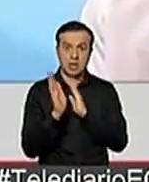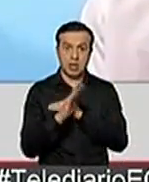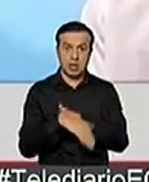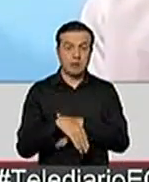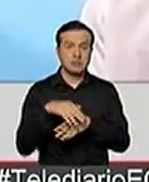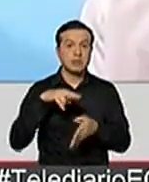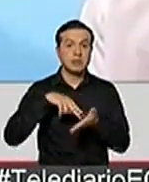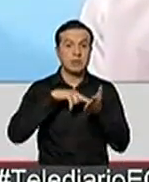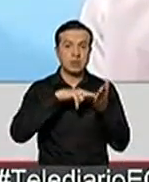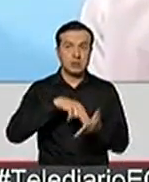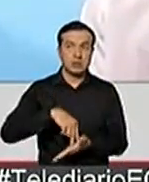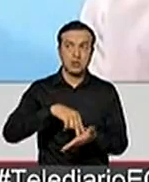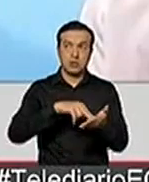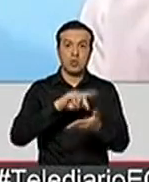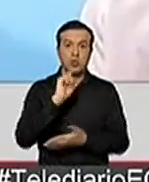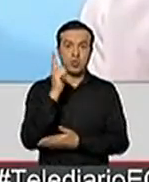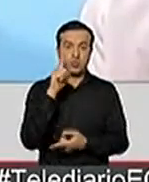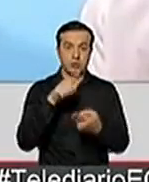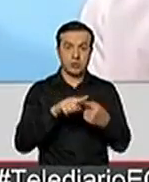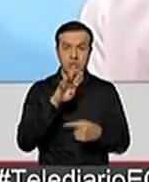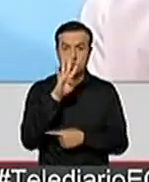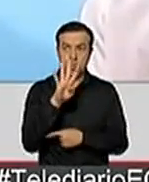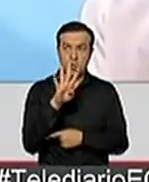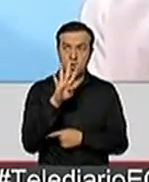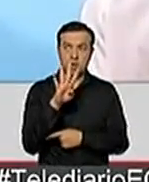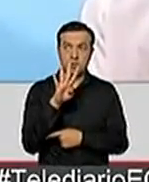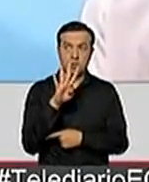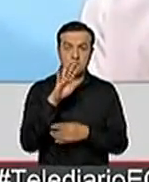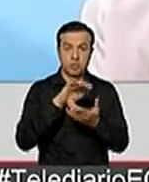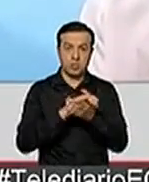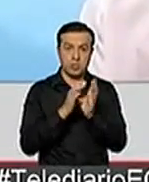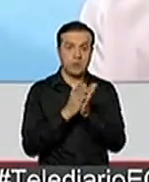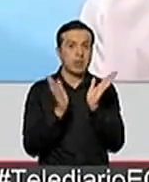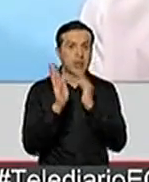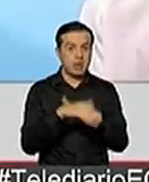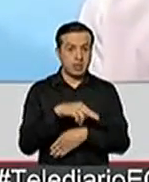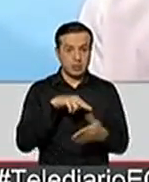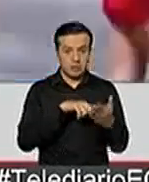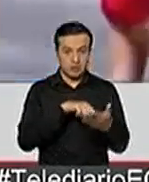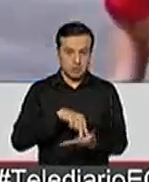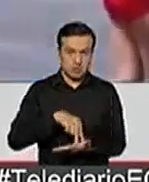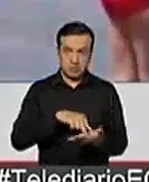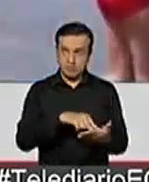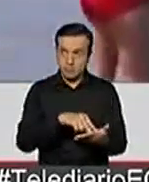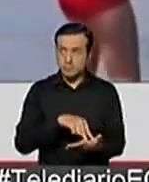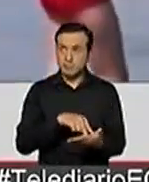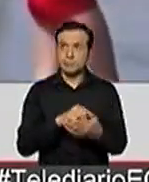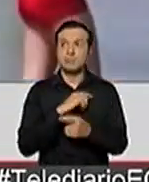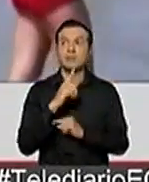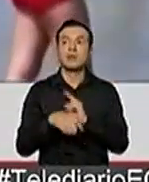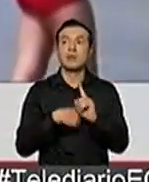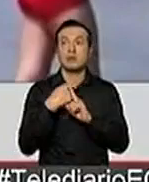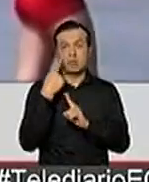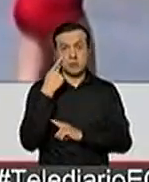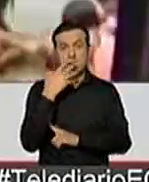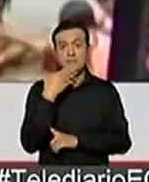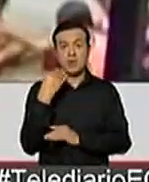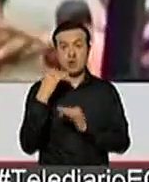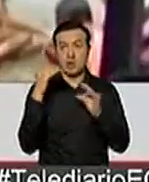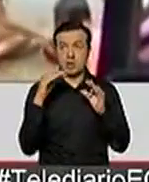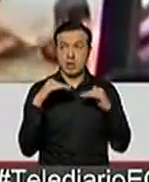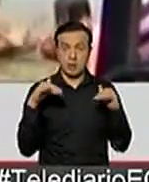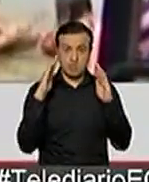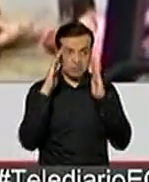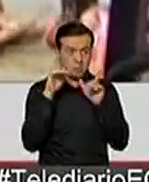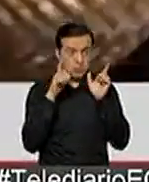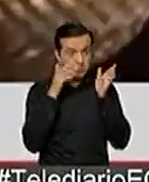gratuitos en los días del 1 al 4 de noviembre, en los días de feriado. A esto se suma mejorar la calidad de la